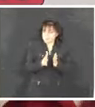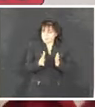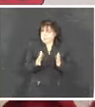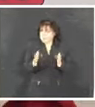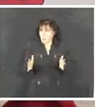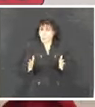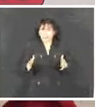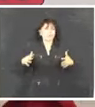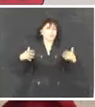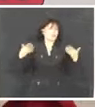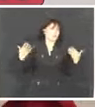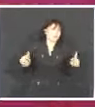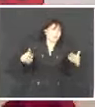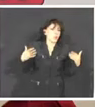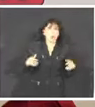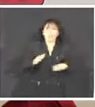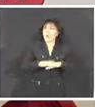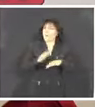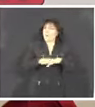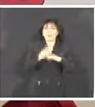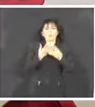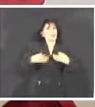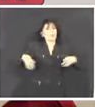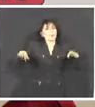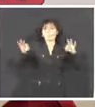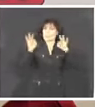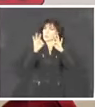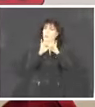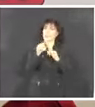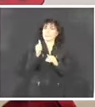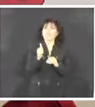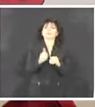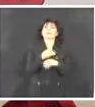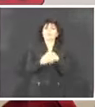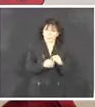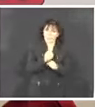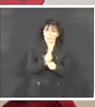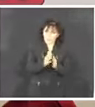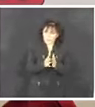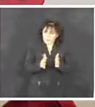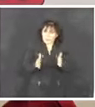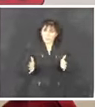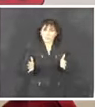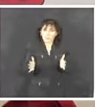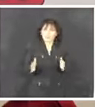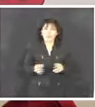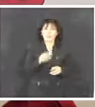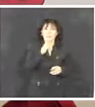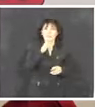de México. Porque el presidente Andrés Manuel López Obrador es el mejor presidente de